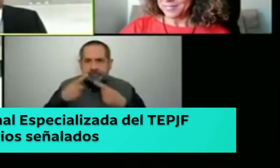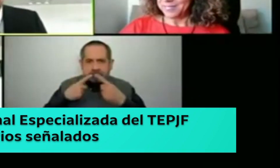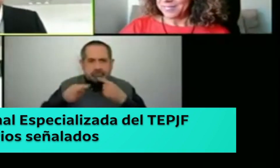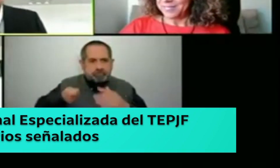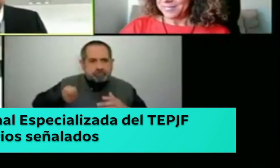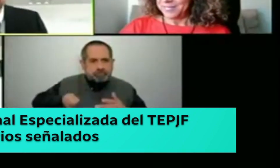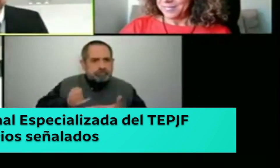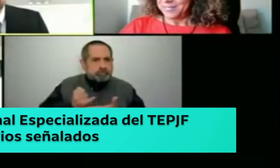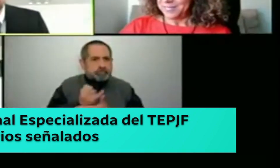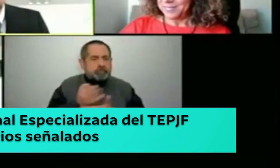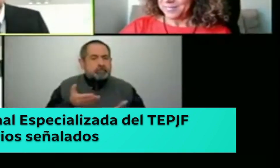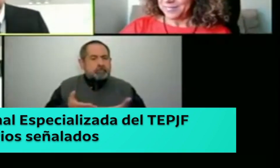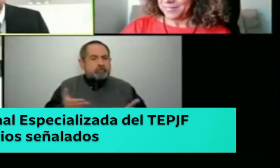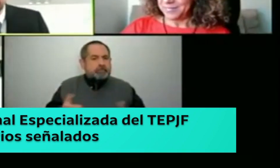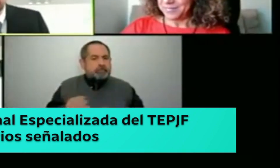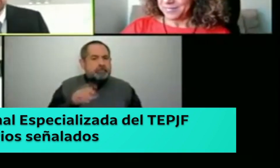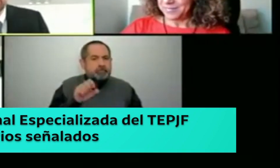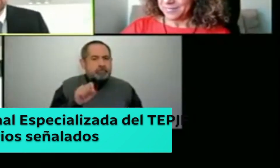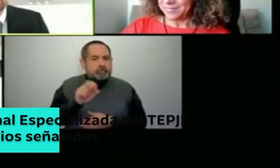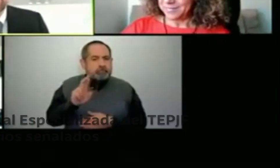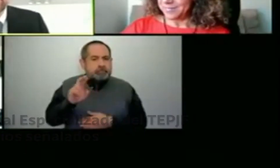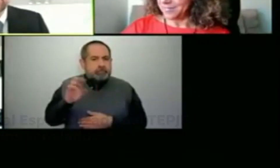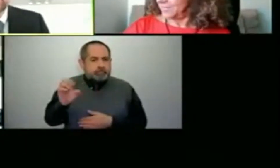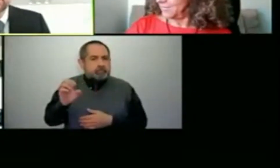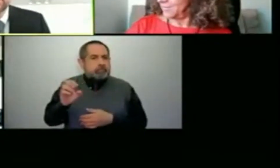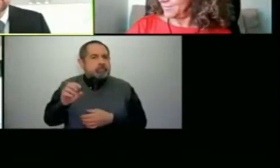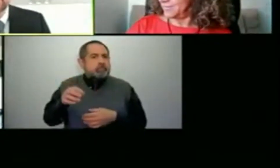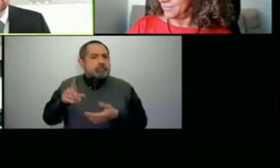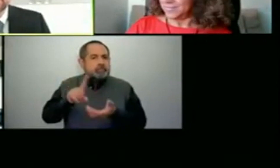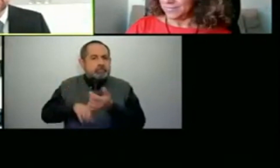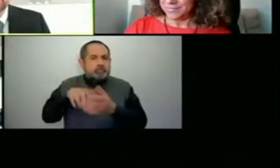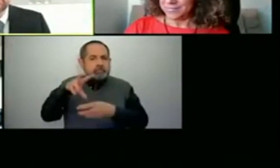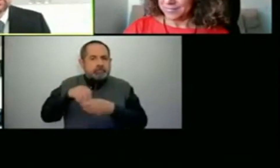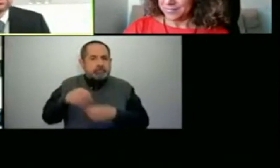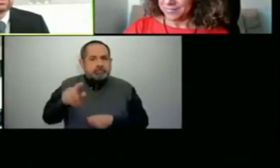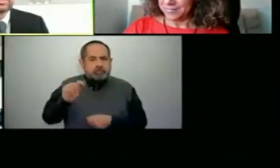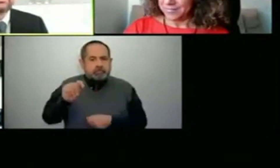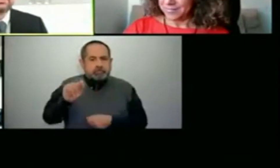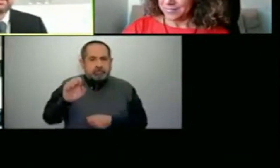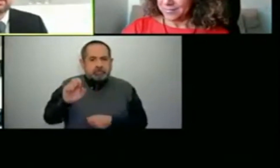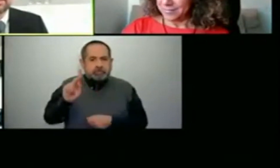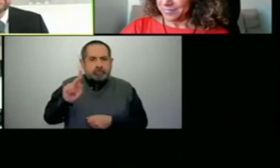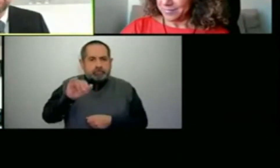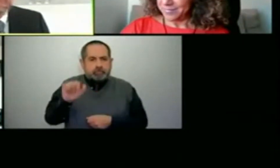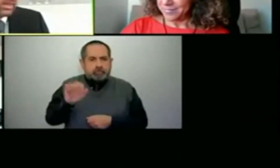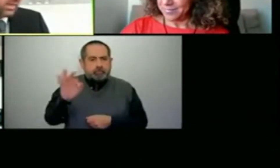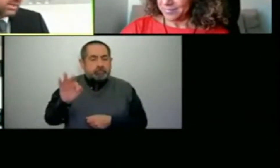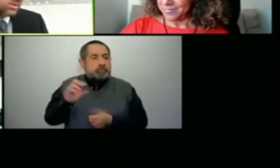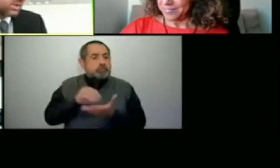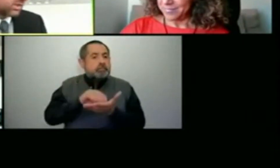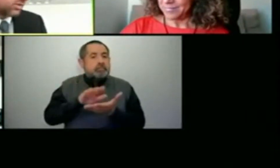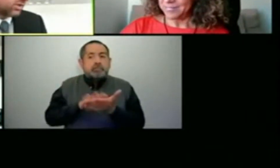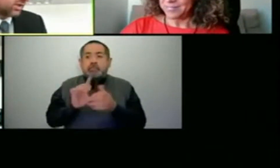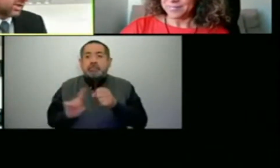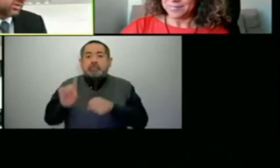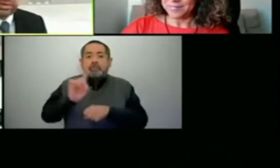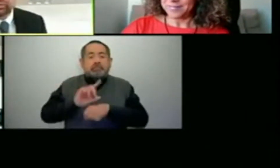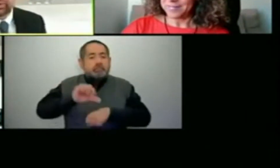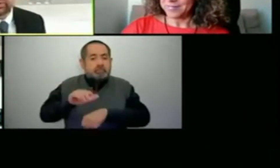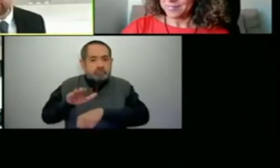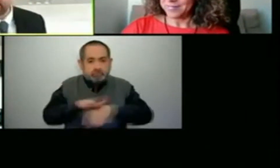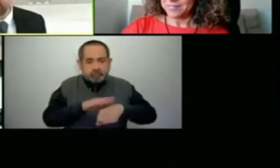por tres partidos en contra de José del Carmen Chablé Ruiz, director general de la Comisión de Radio y Televisión de Tabasco,